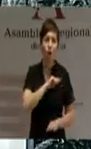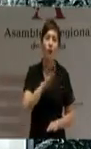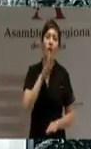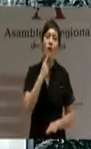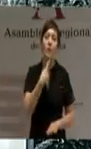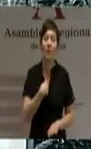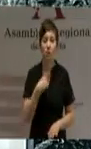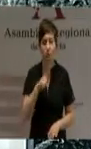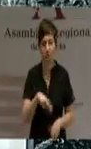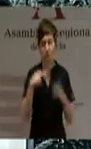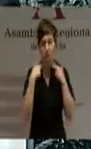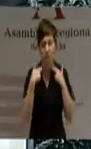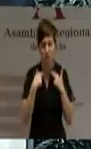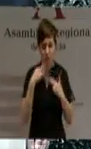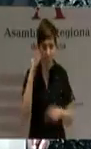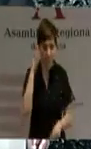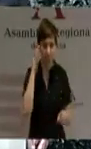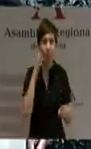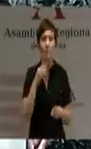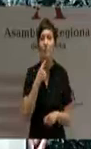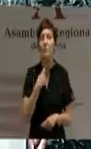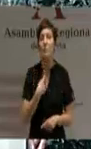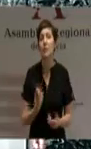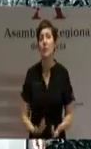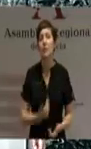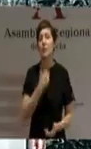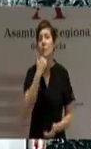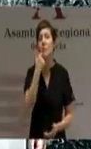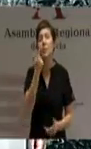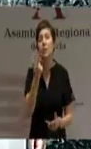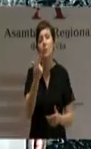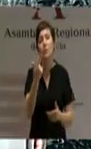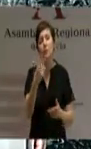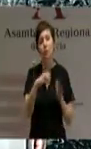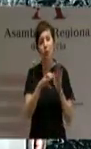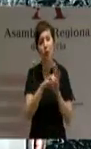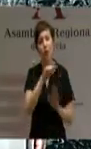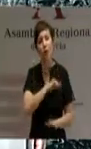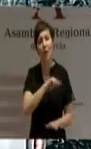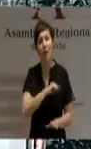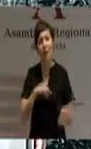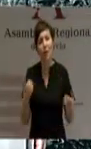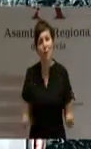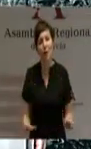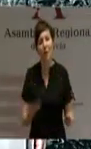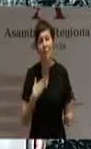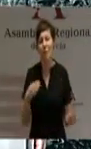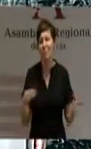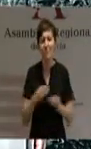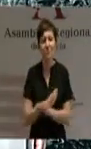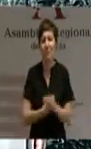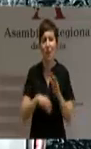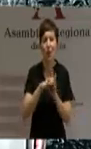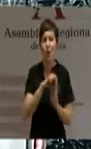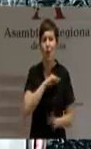su señoría. ¿Qué código ético aplica? Mire, no es cuestión de código ético, ni